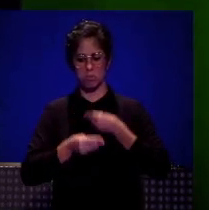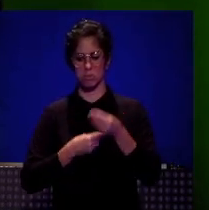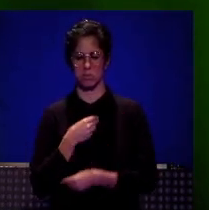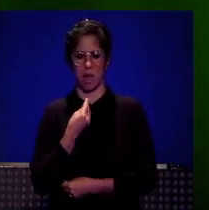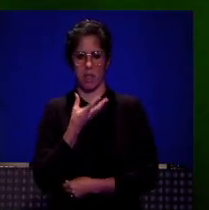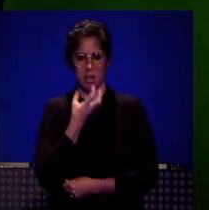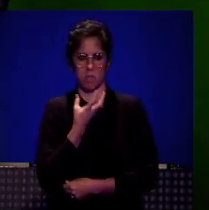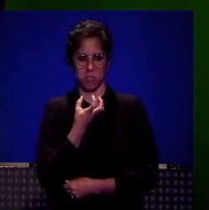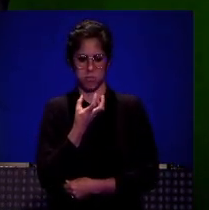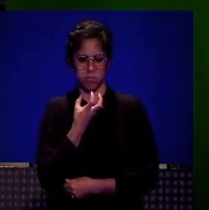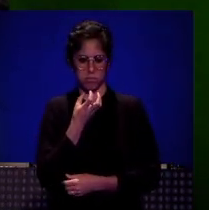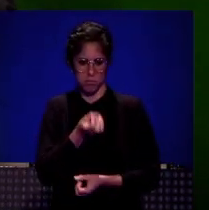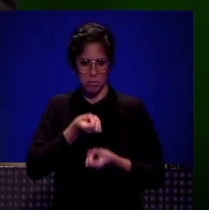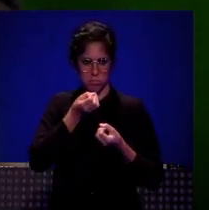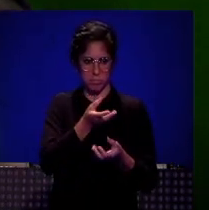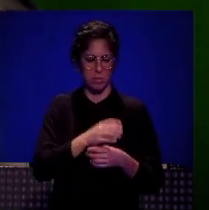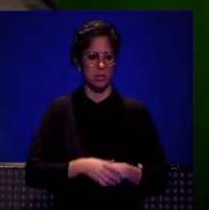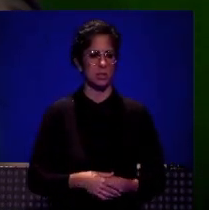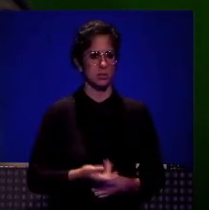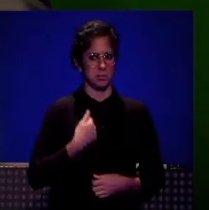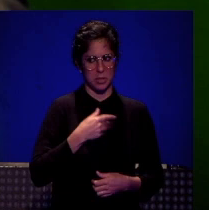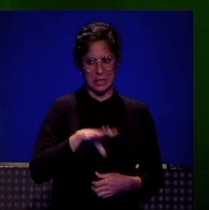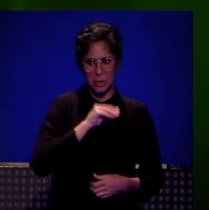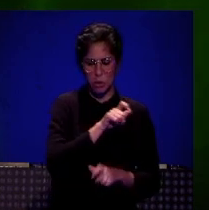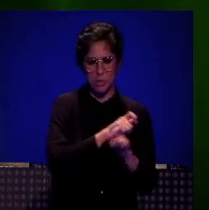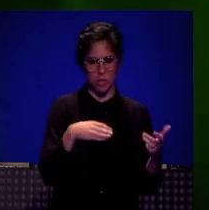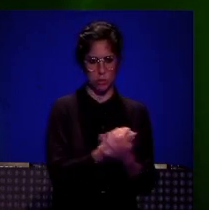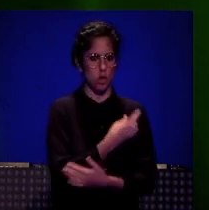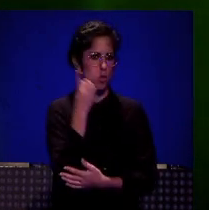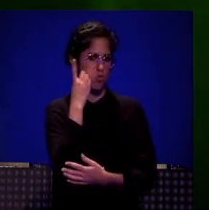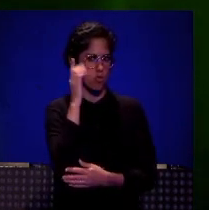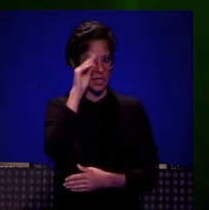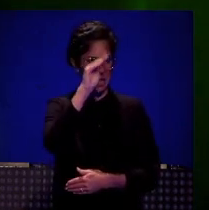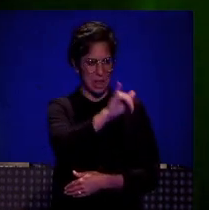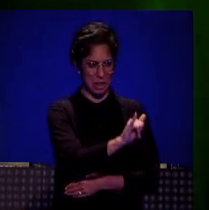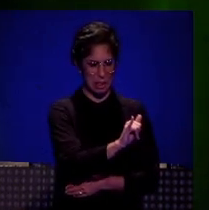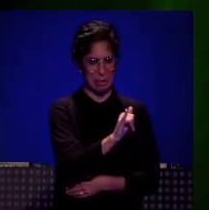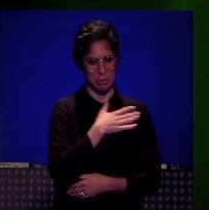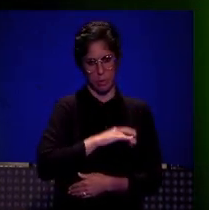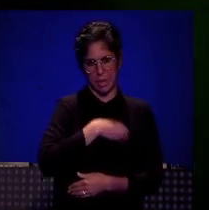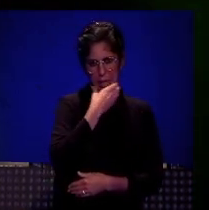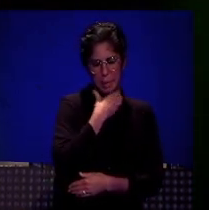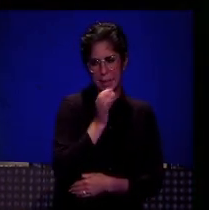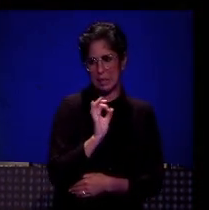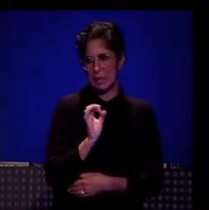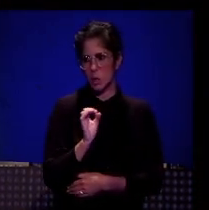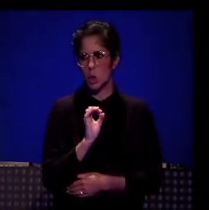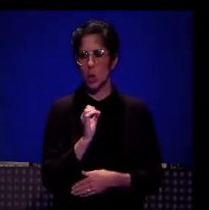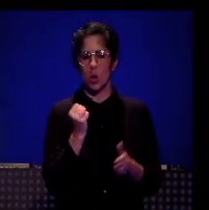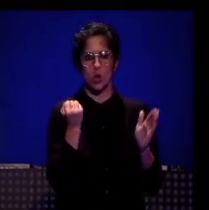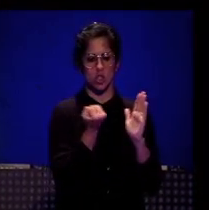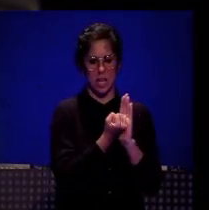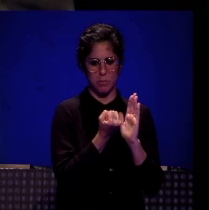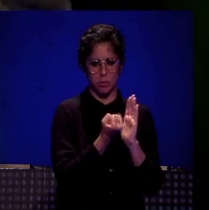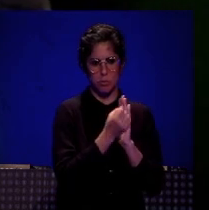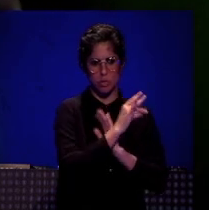que cada uno puede tener un smartphone de un iphone un samsung lo podéis sacar sin